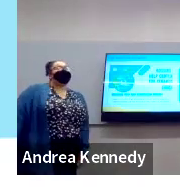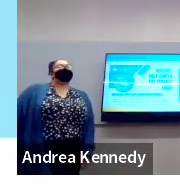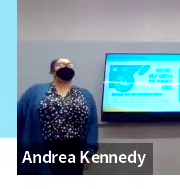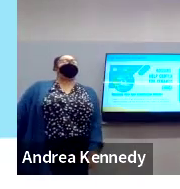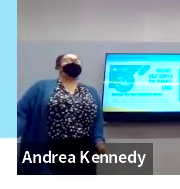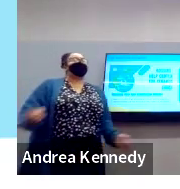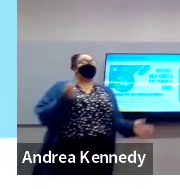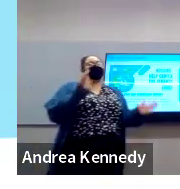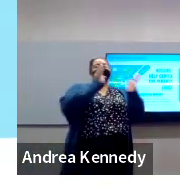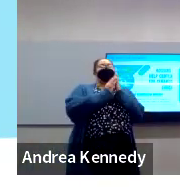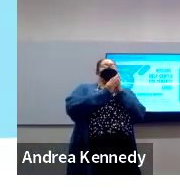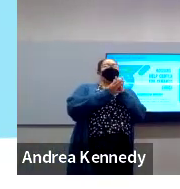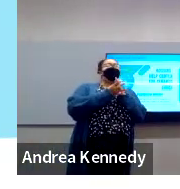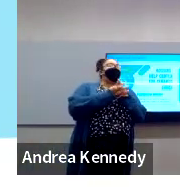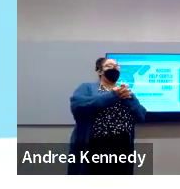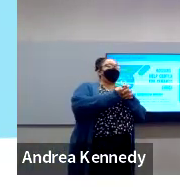Okay, so